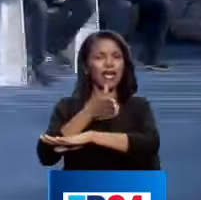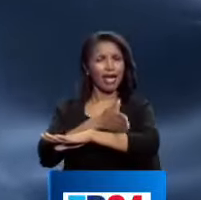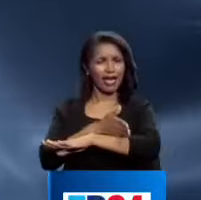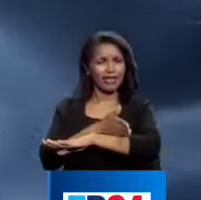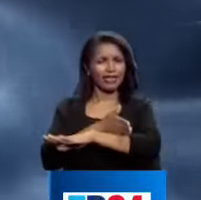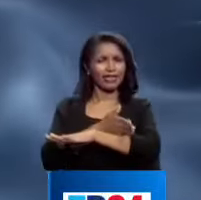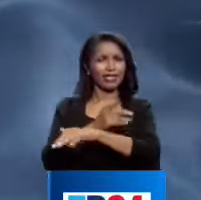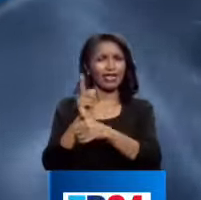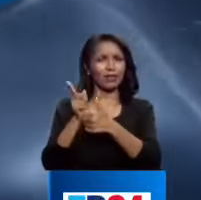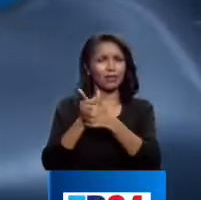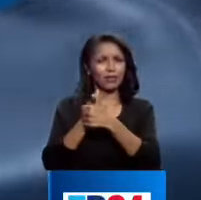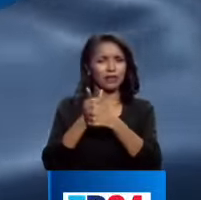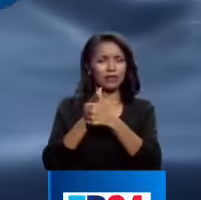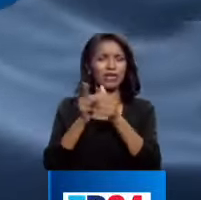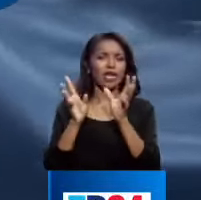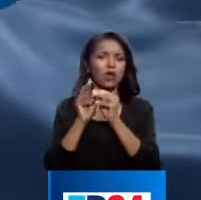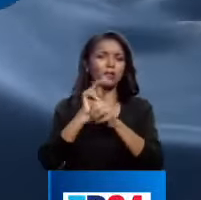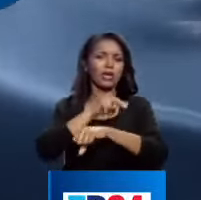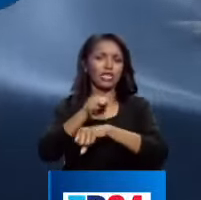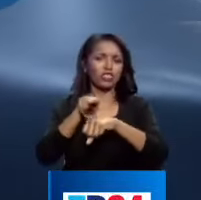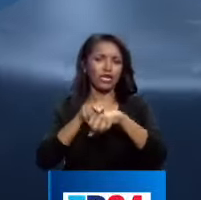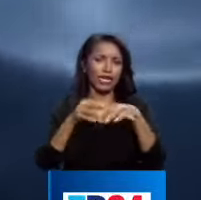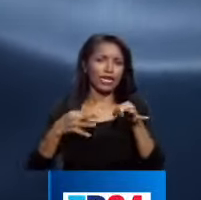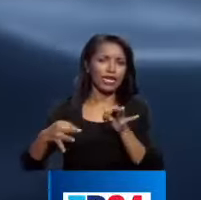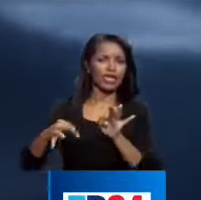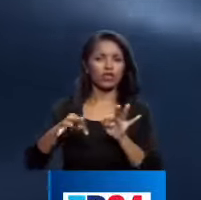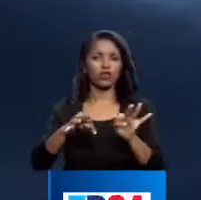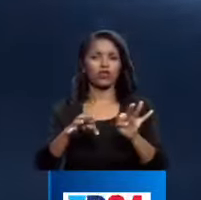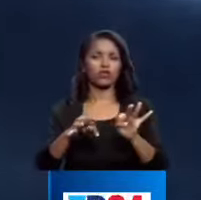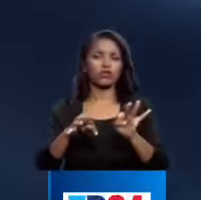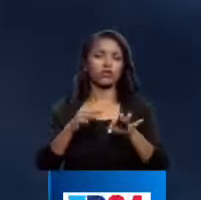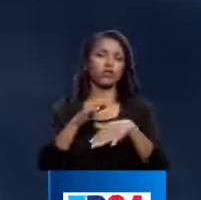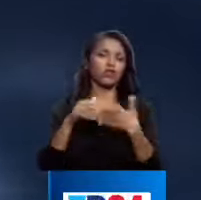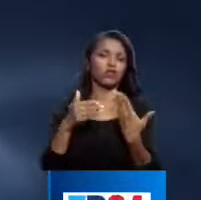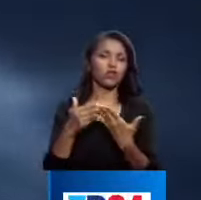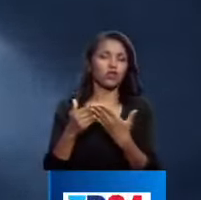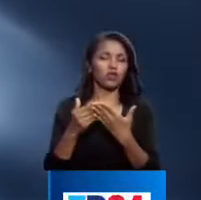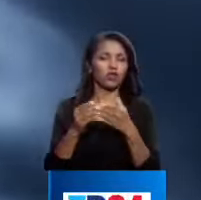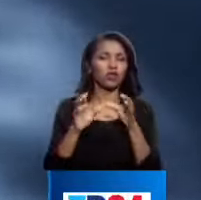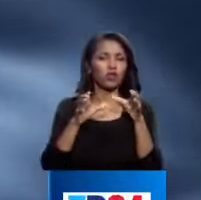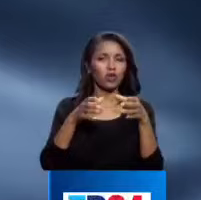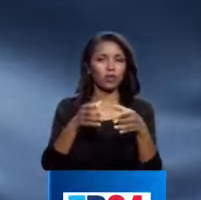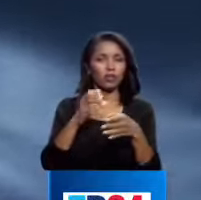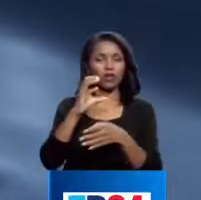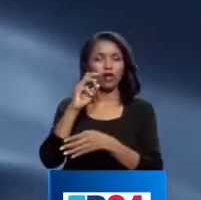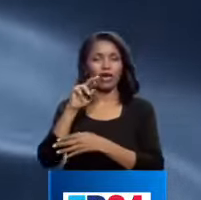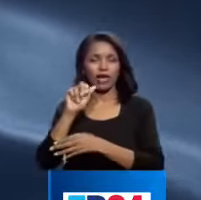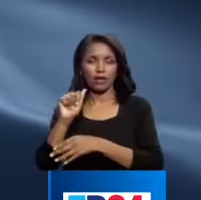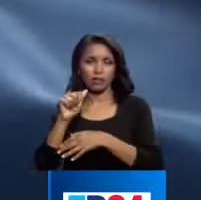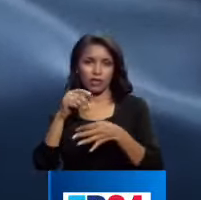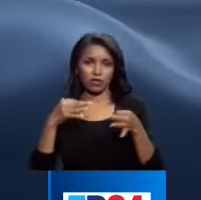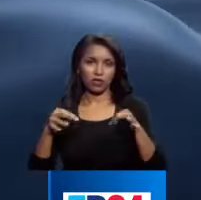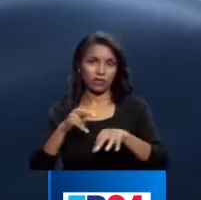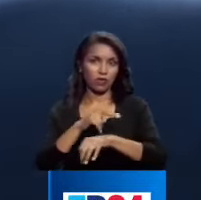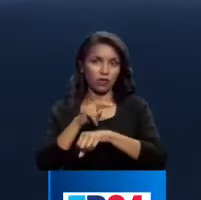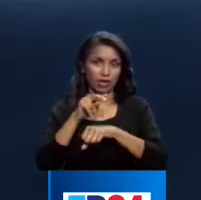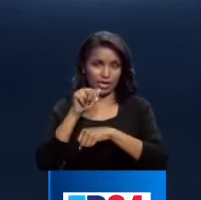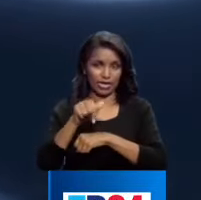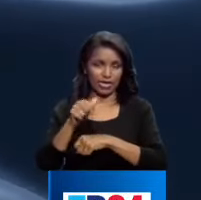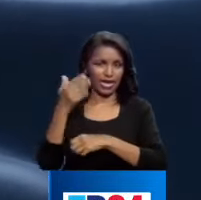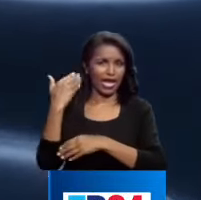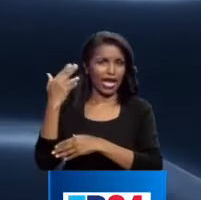expuestas en la primera Cumbre Nacional de Turismo organizada por la Cámara Nacional de Turismo de Panamá en